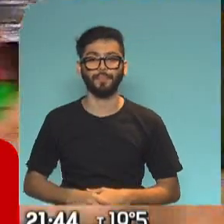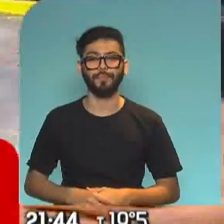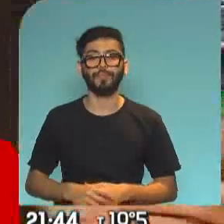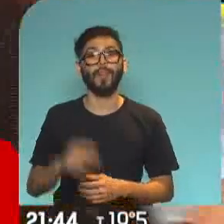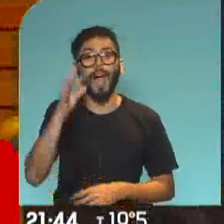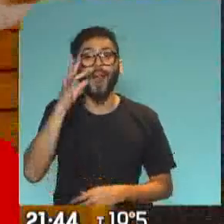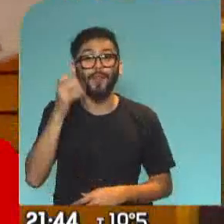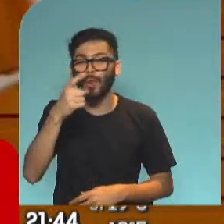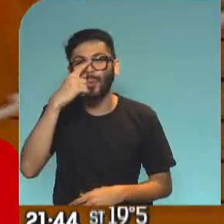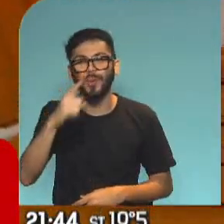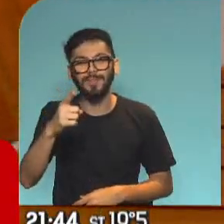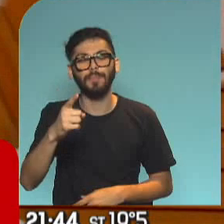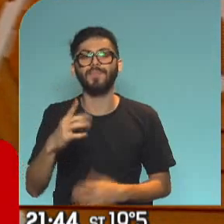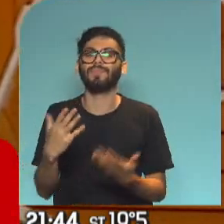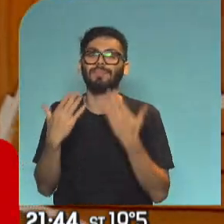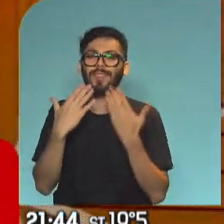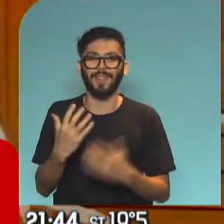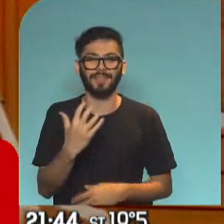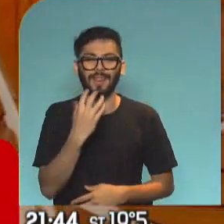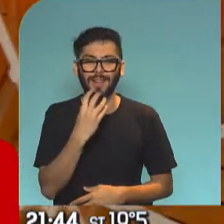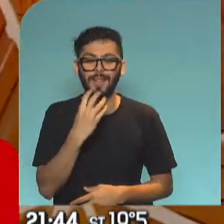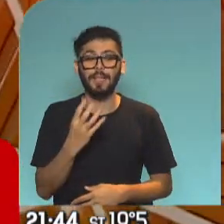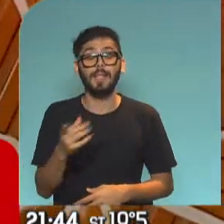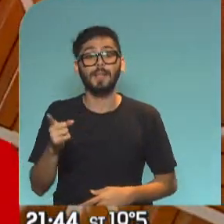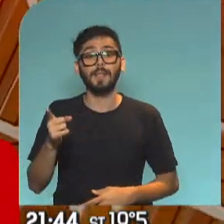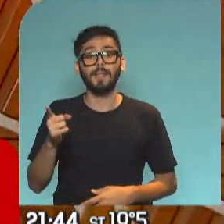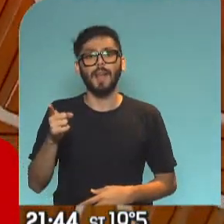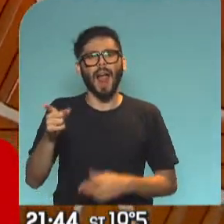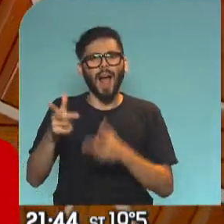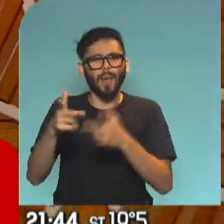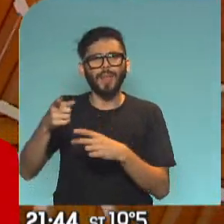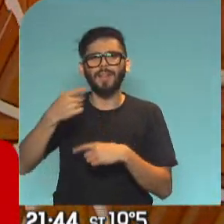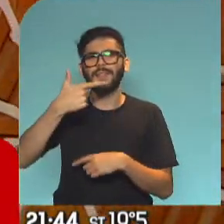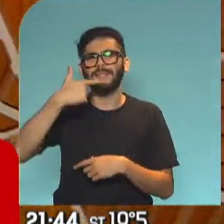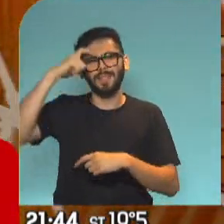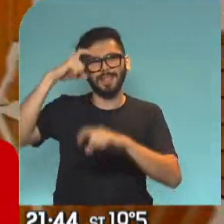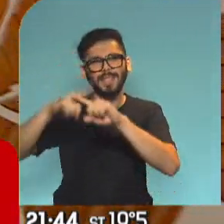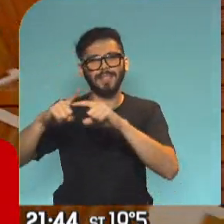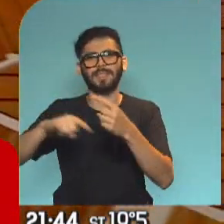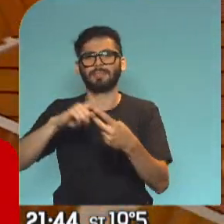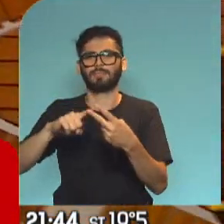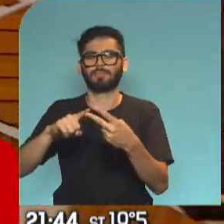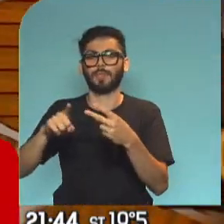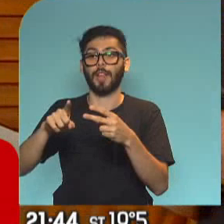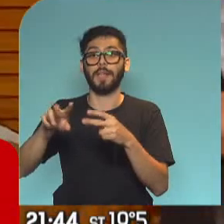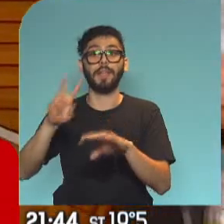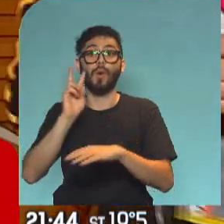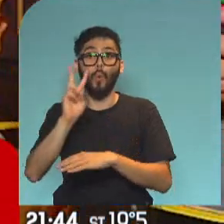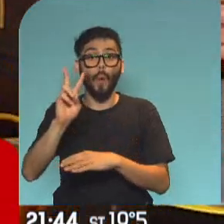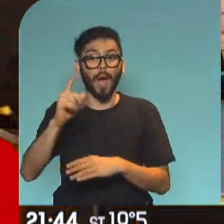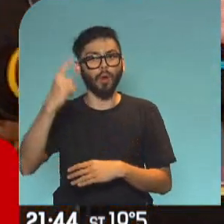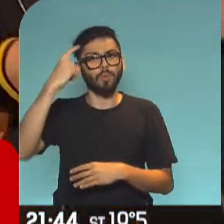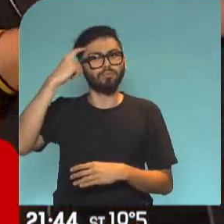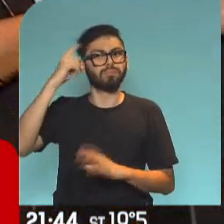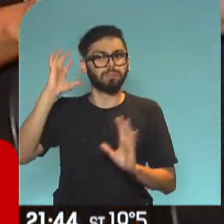Gracias, Ariel. Él habla de sexe, habla de la experiencia que genera en los